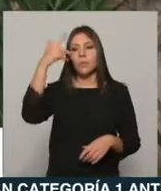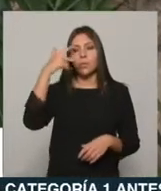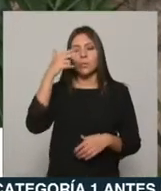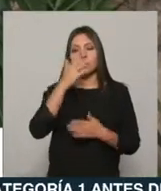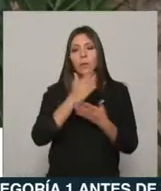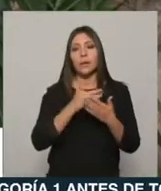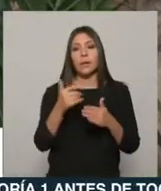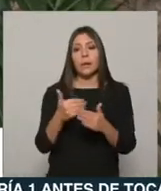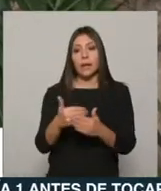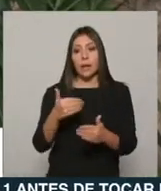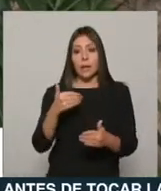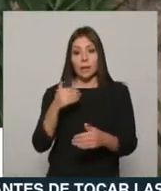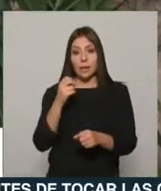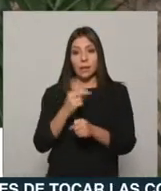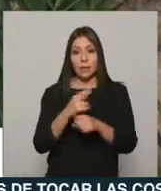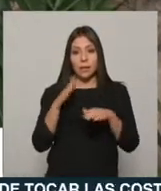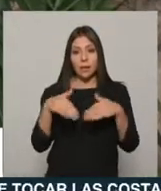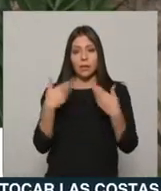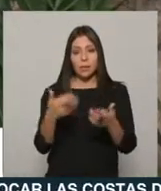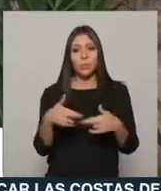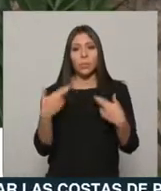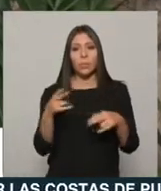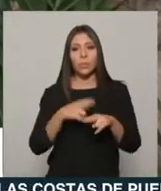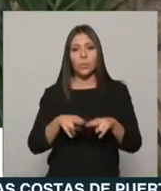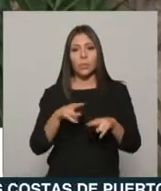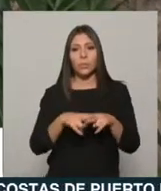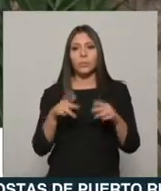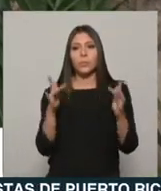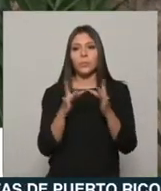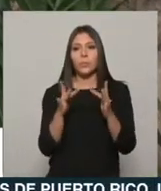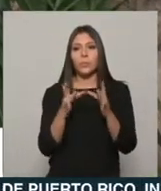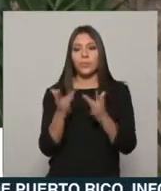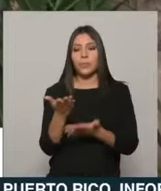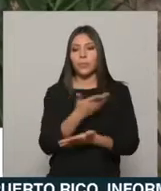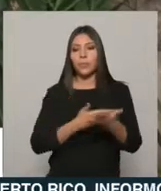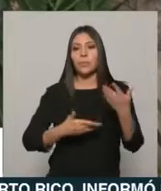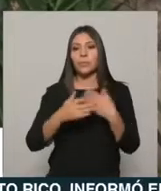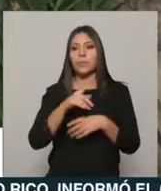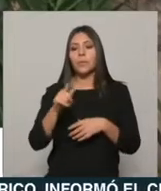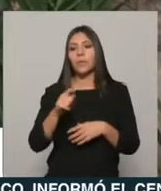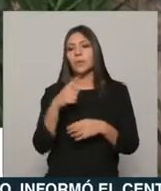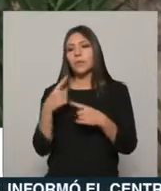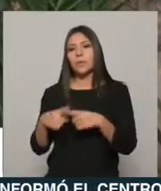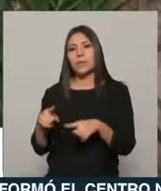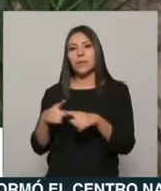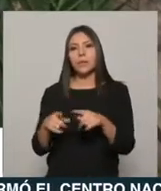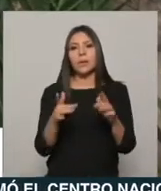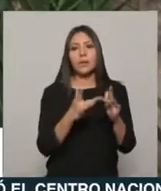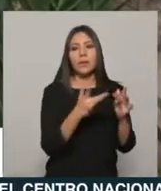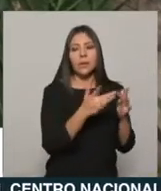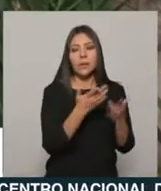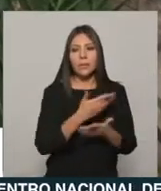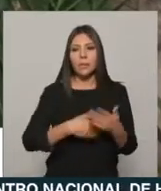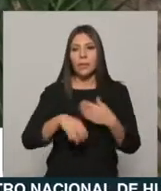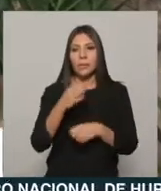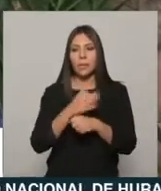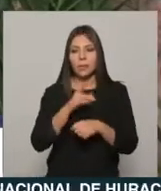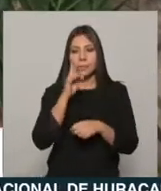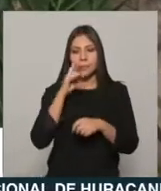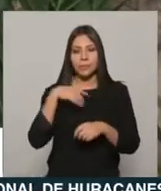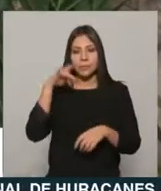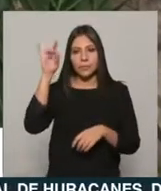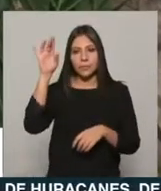ganan estos pases. Nuestras redes sociales, Mujeres Asunto de Hombres, en todas casi las redes sociales. ¿Te parece? Mira, ahí está apareciendo mi cuenta a través de